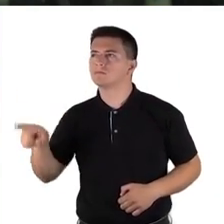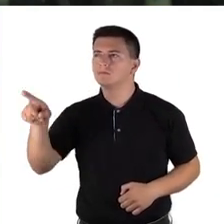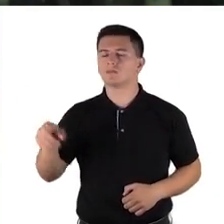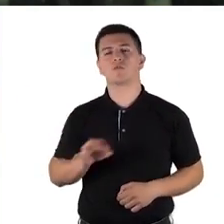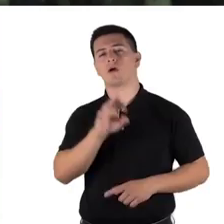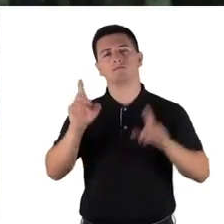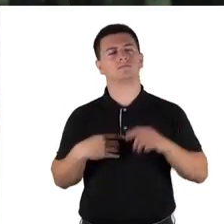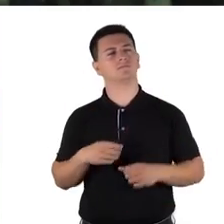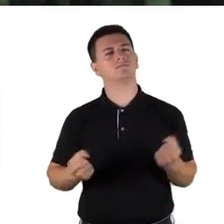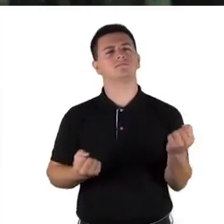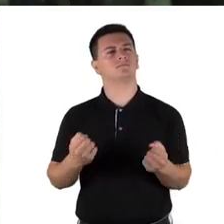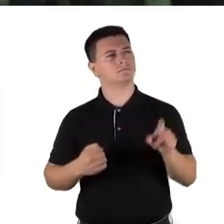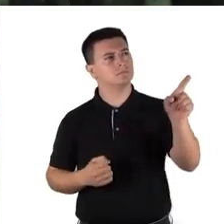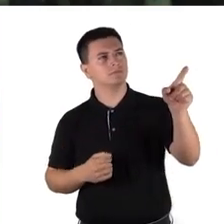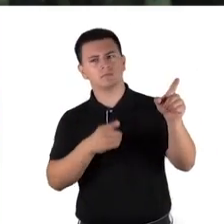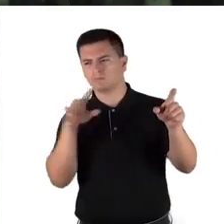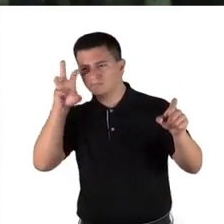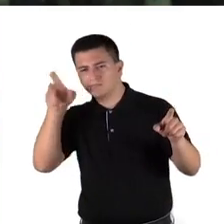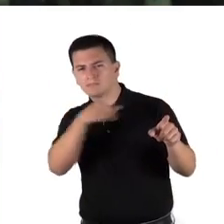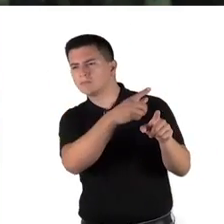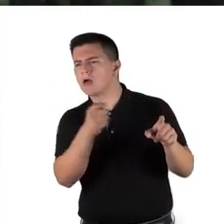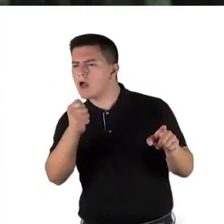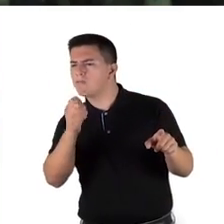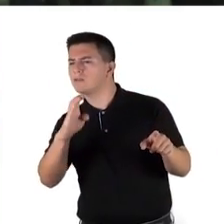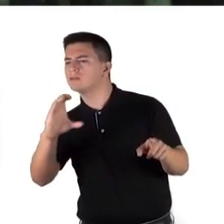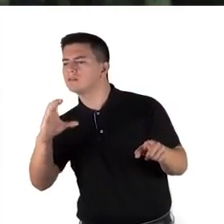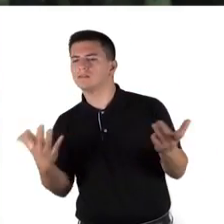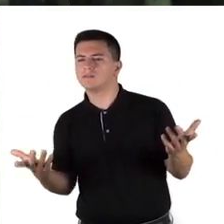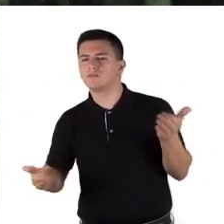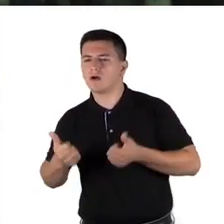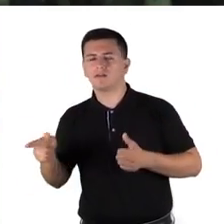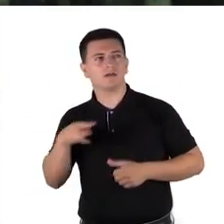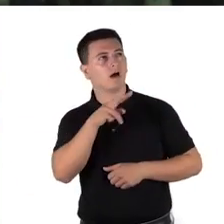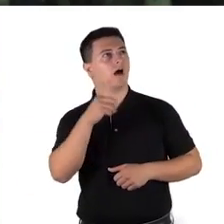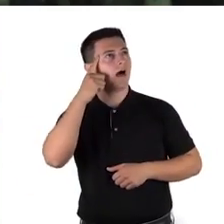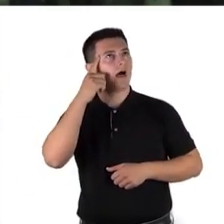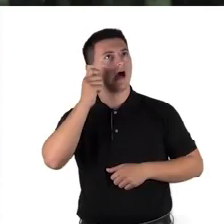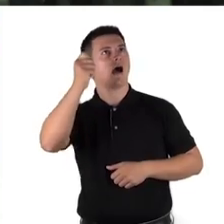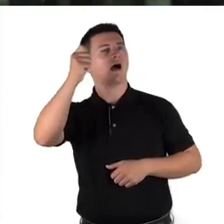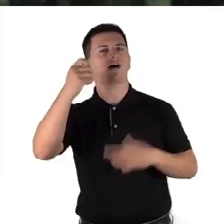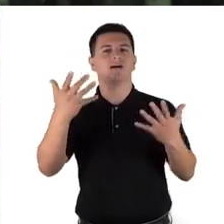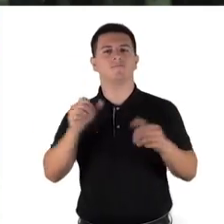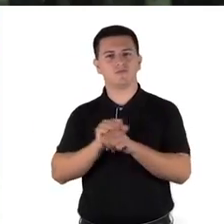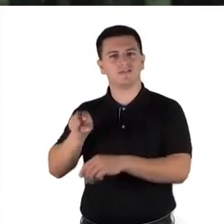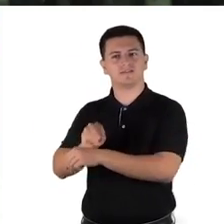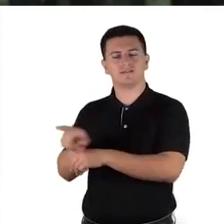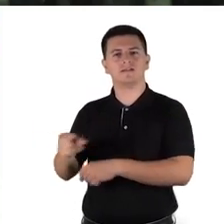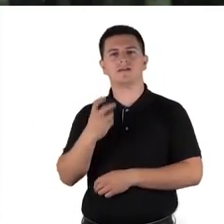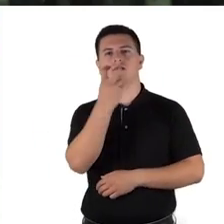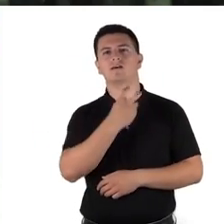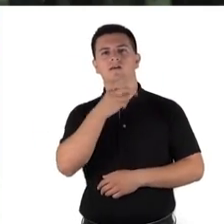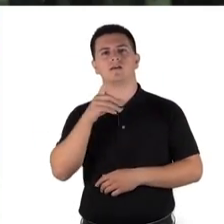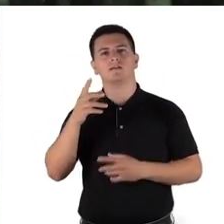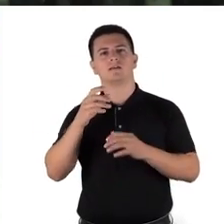ayudarles a repetir palabras. O ayudarles a decir, ¿te acuerdas qué letra es esa? Y sumamos como sílabas y vamos trabajando el lenguaje. Entonces,